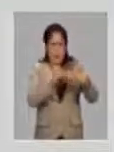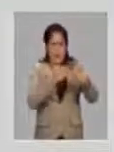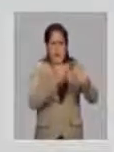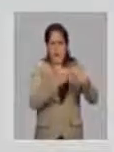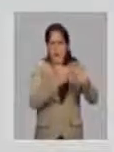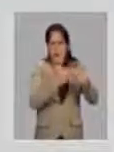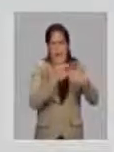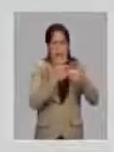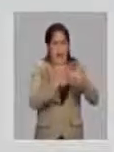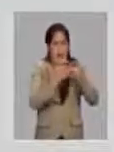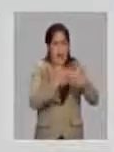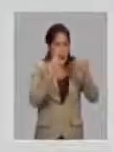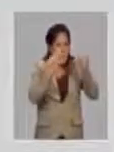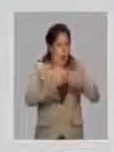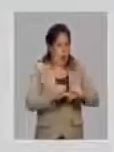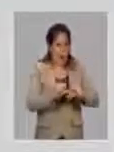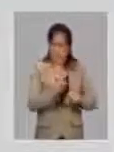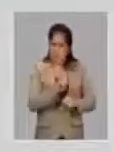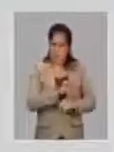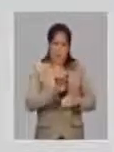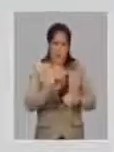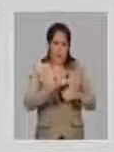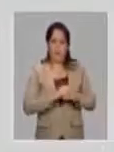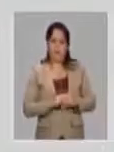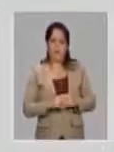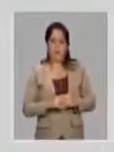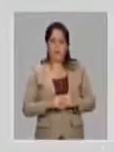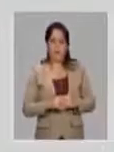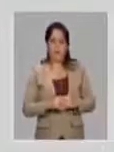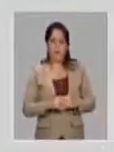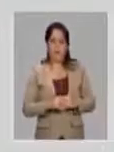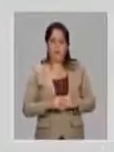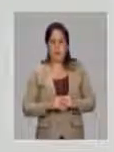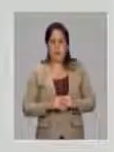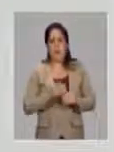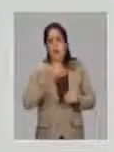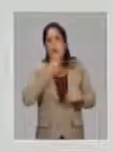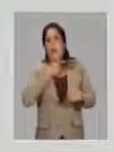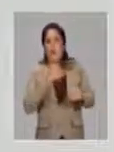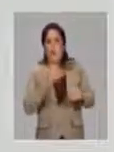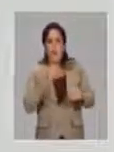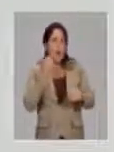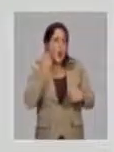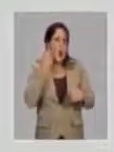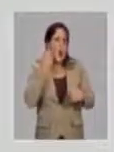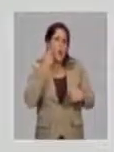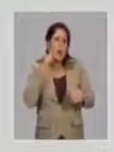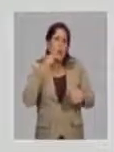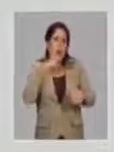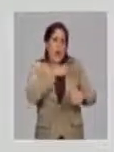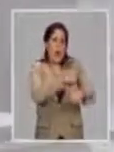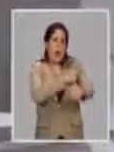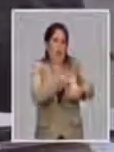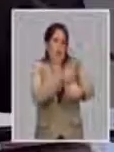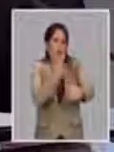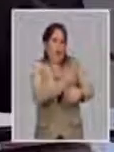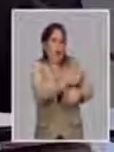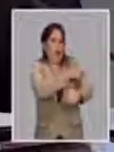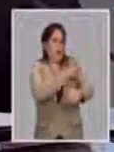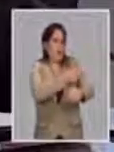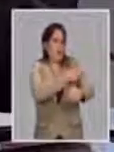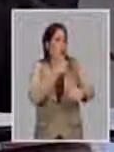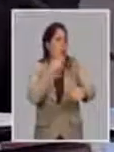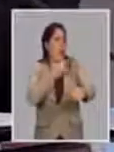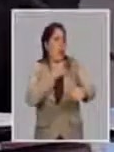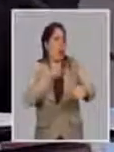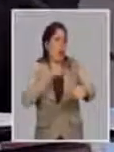reportó ningún evento adverso grave ni ningún evento adverso severo con la vacuna. Un evento adverso puede ser el enrojecimiento de la zona de la vacunación,